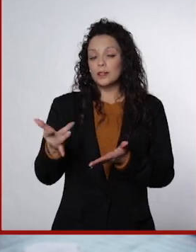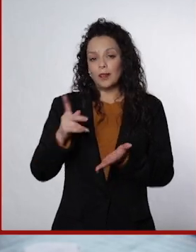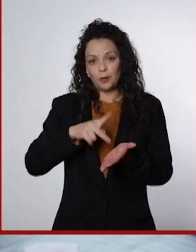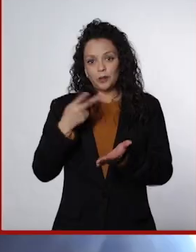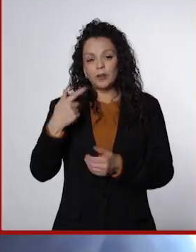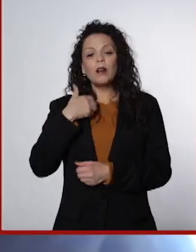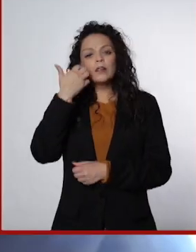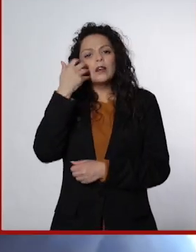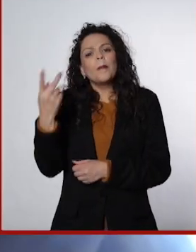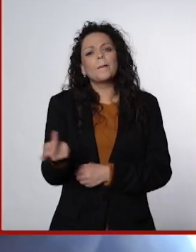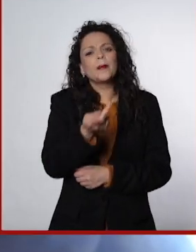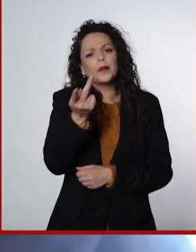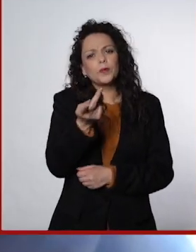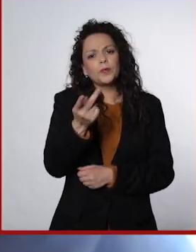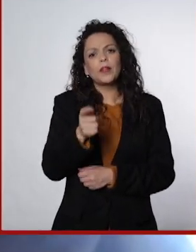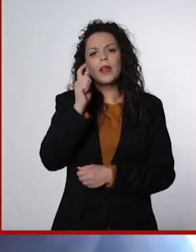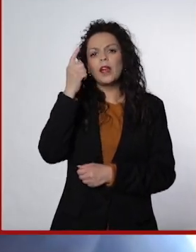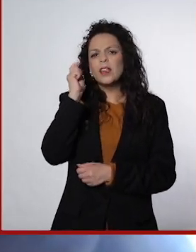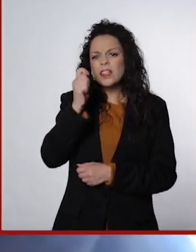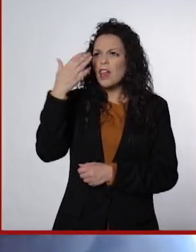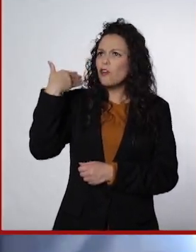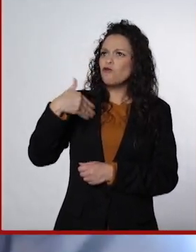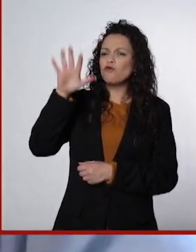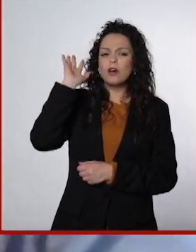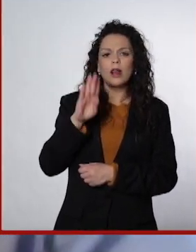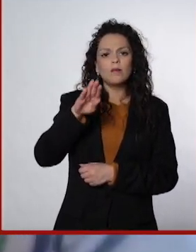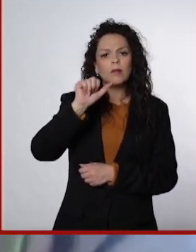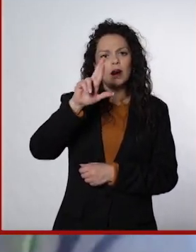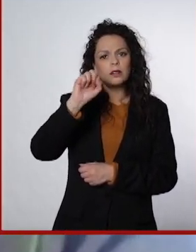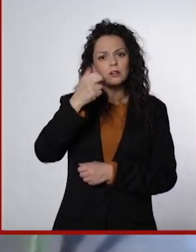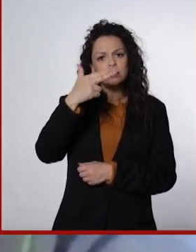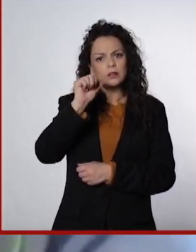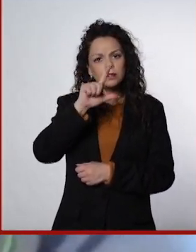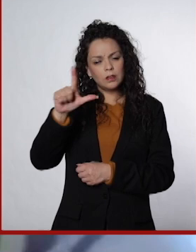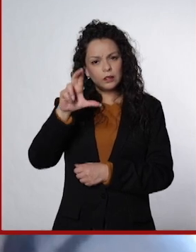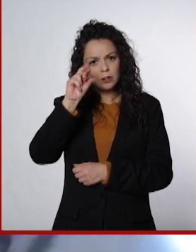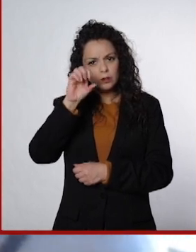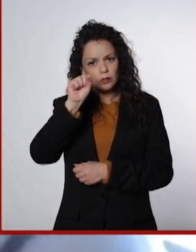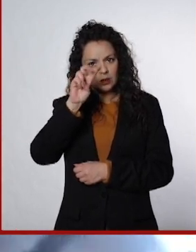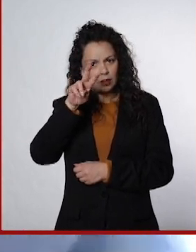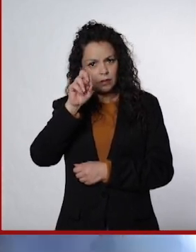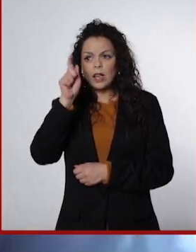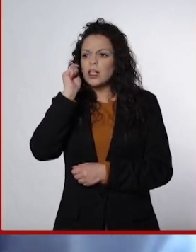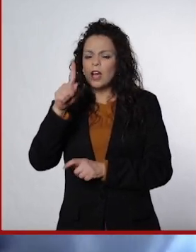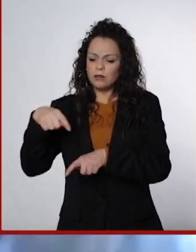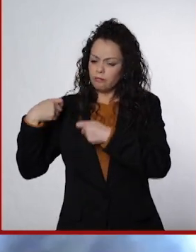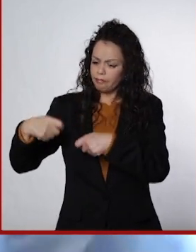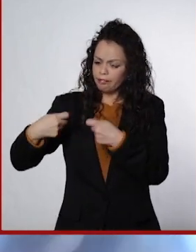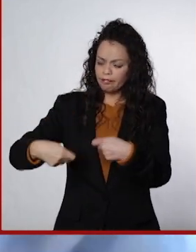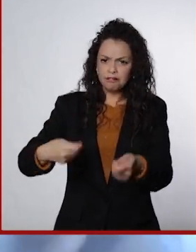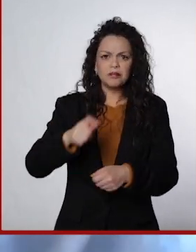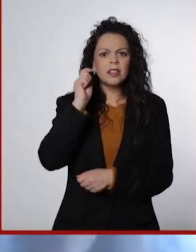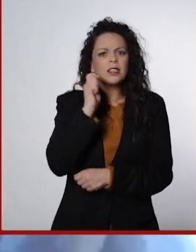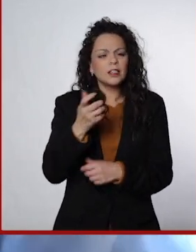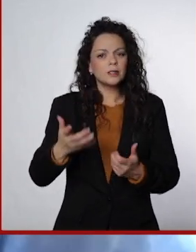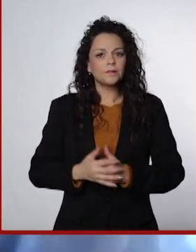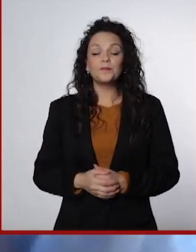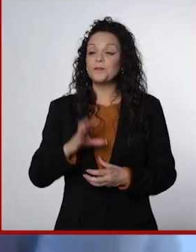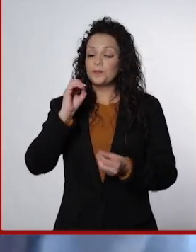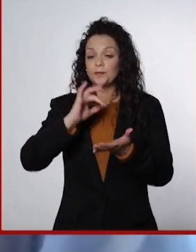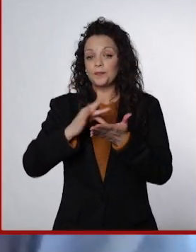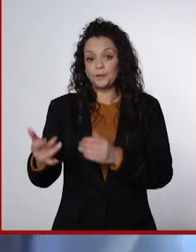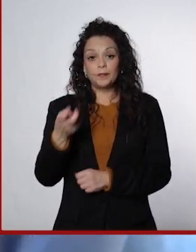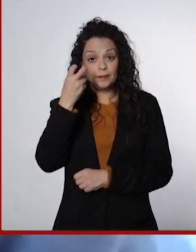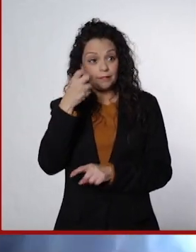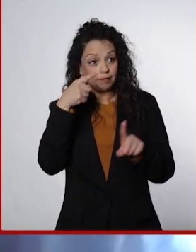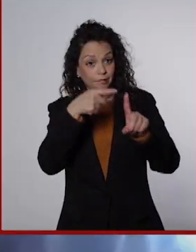la pregunta: ¿quién fue Marshall Rosenberg y cuál es su principal legado? Sí, gracias, Matías. Mira, Marshall